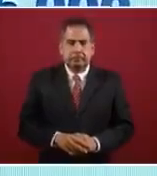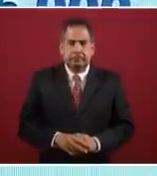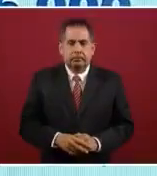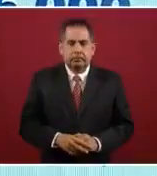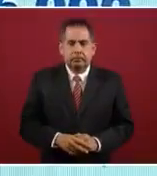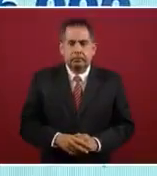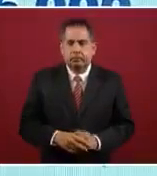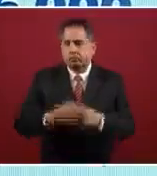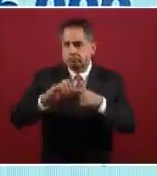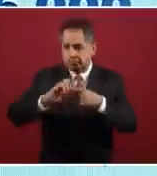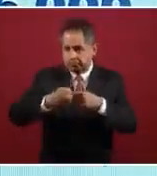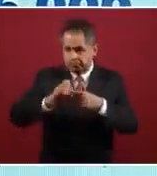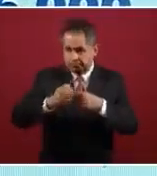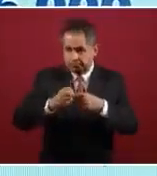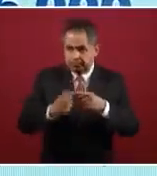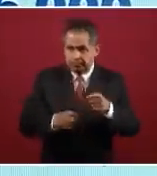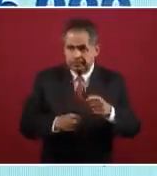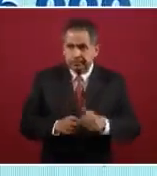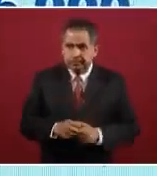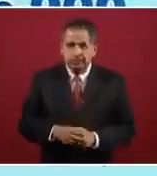El caso del frijol